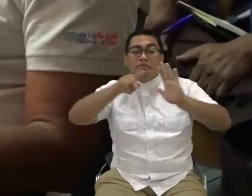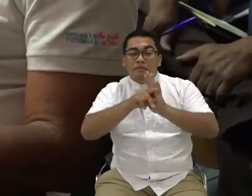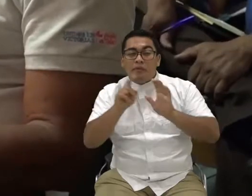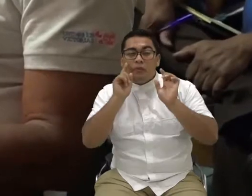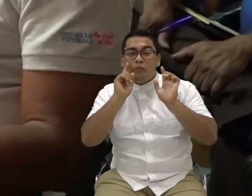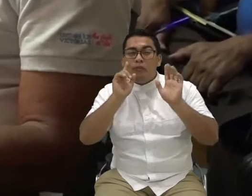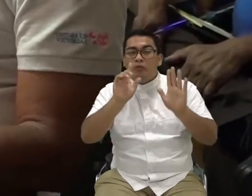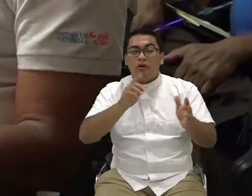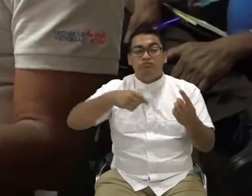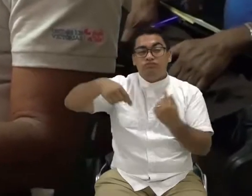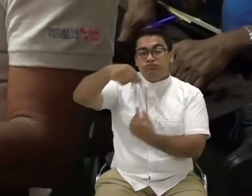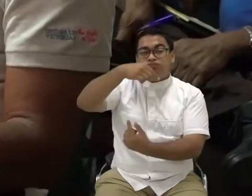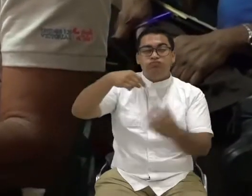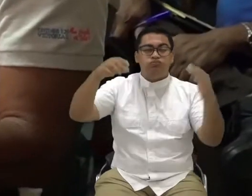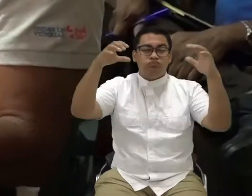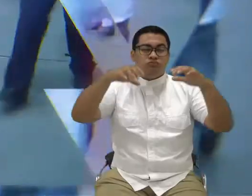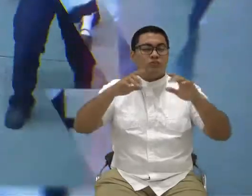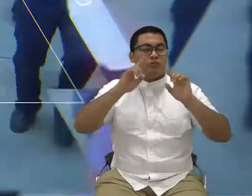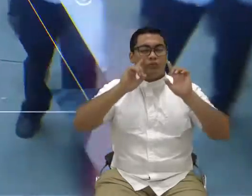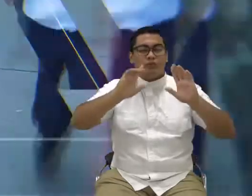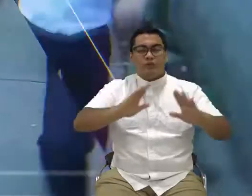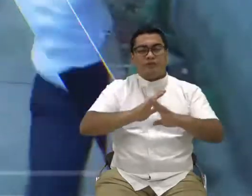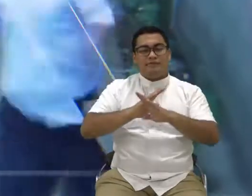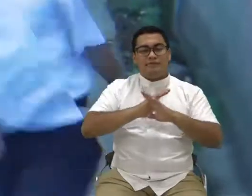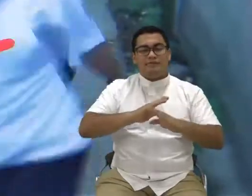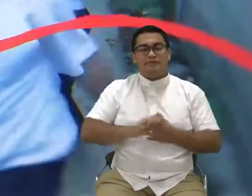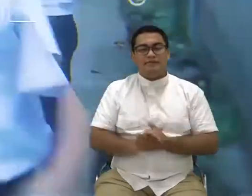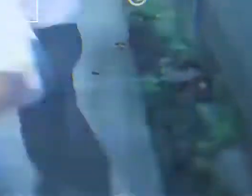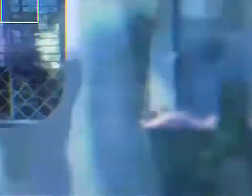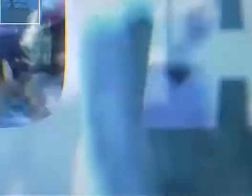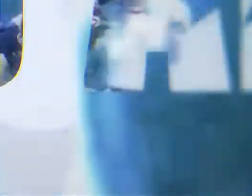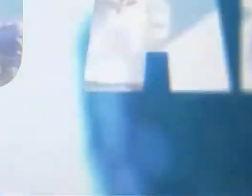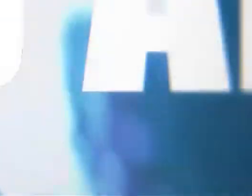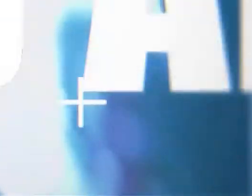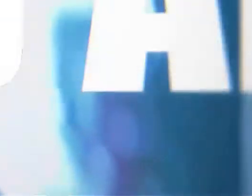de desastre a nivel nacional.